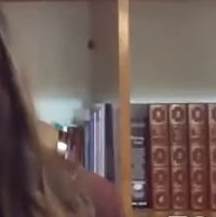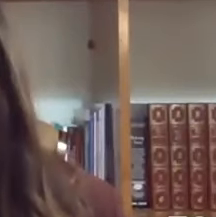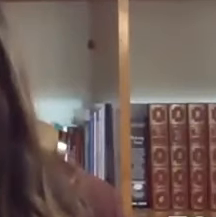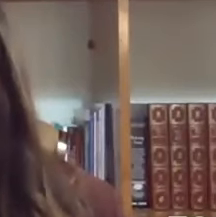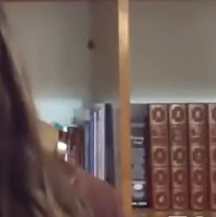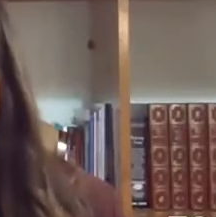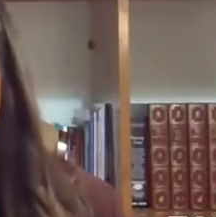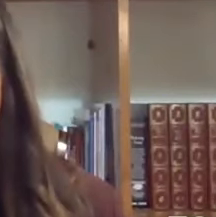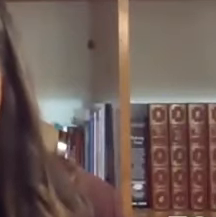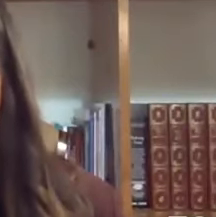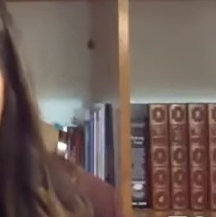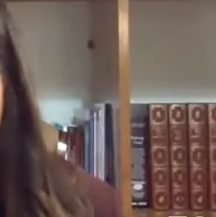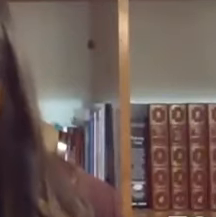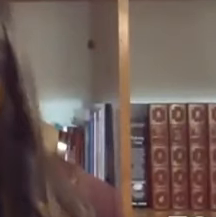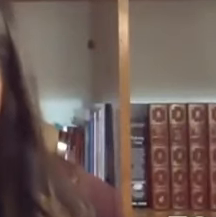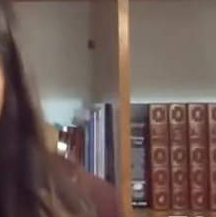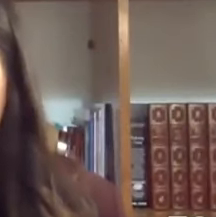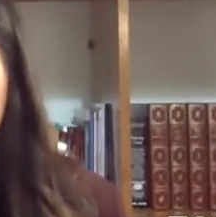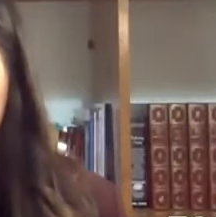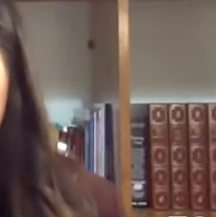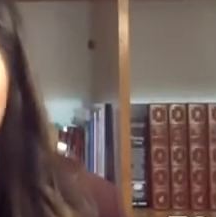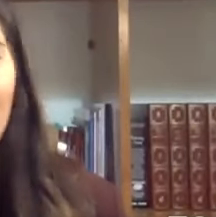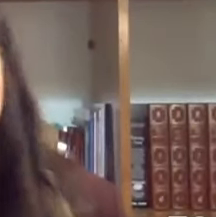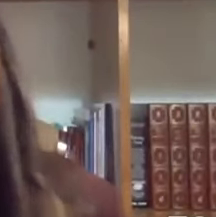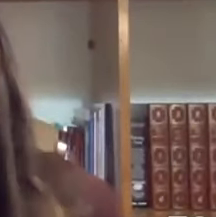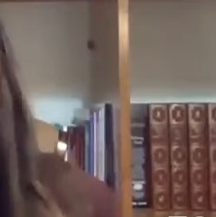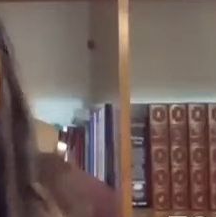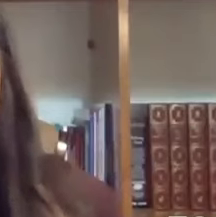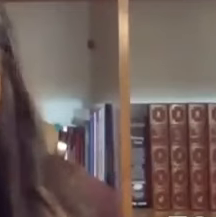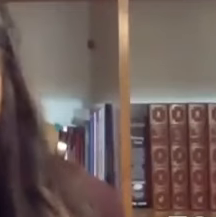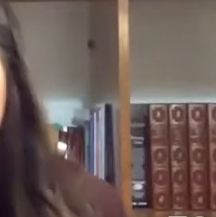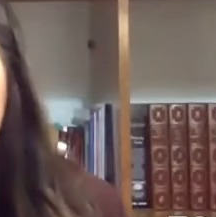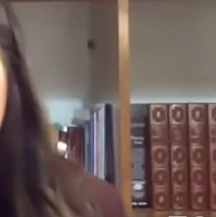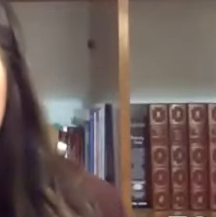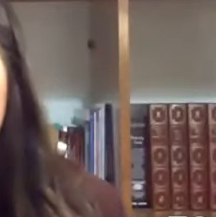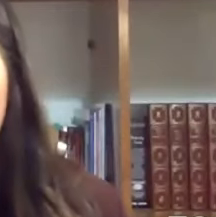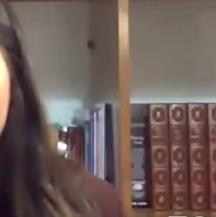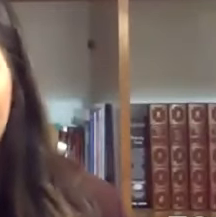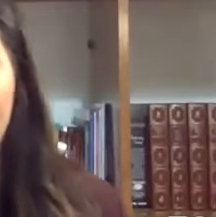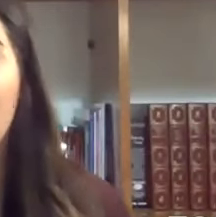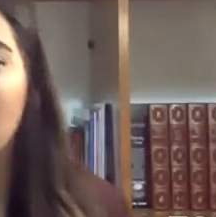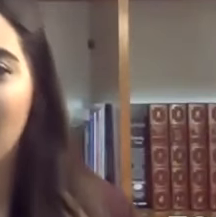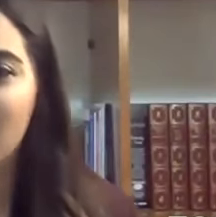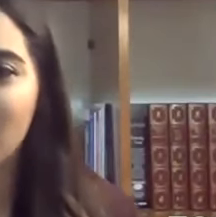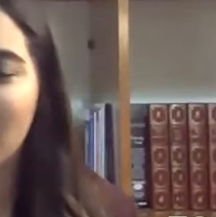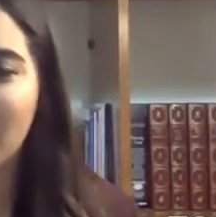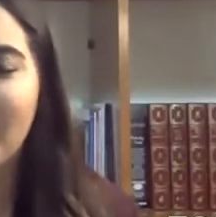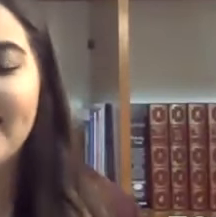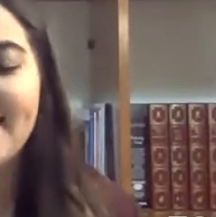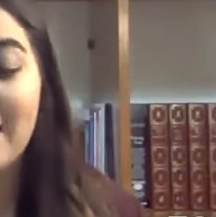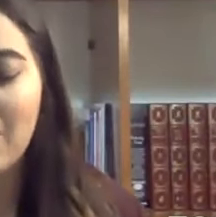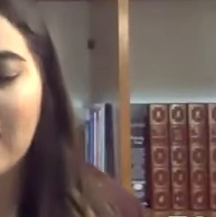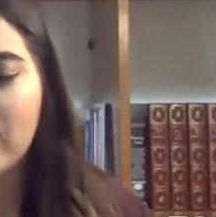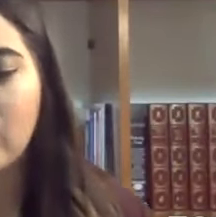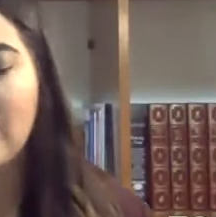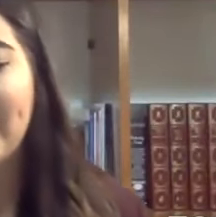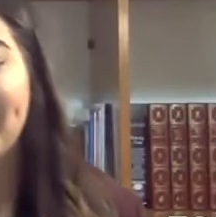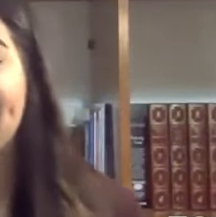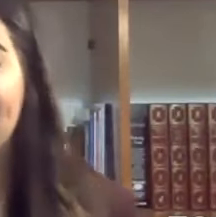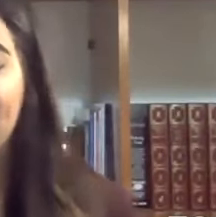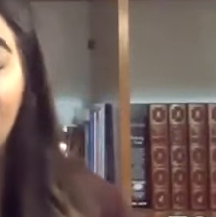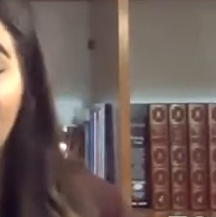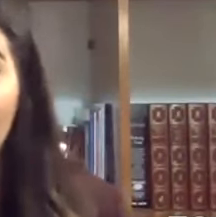que gestan a los hijos y los paren, entonces son más idóneas automáticamente para ejercer los cuidados. Sin